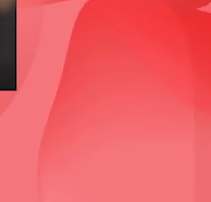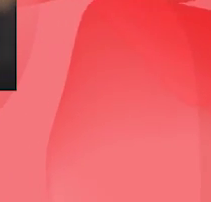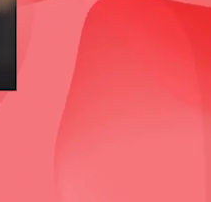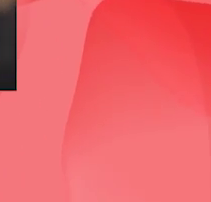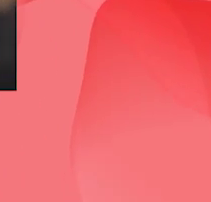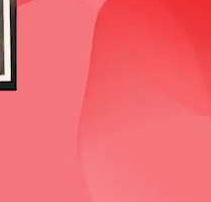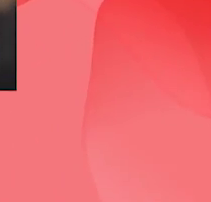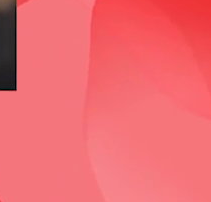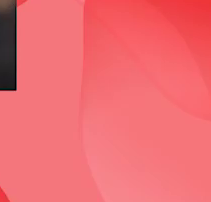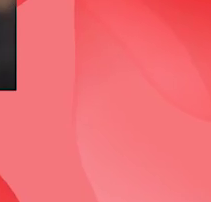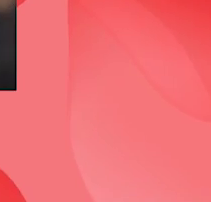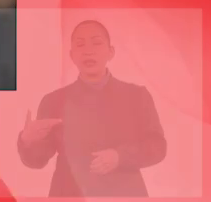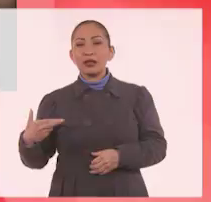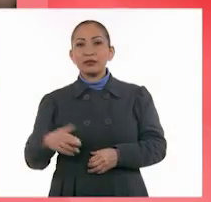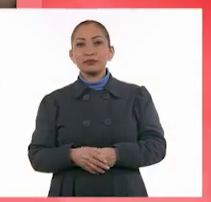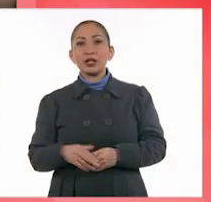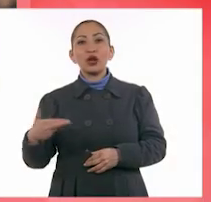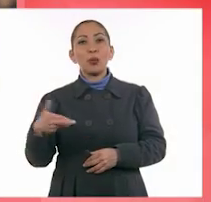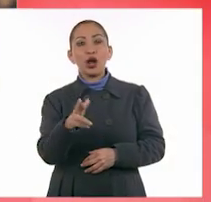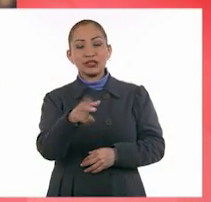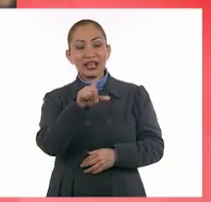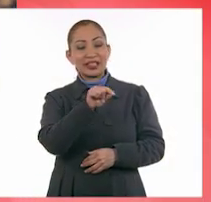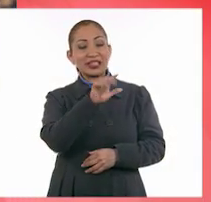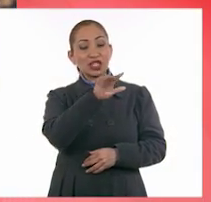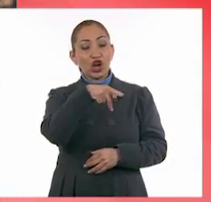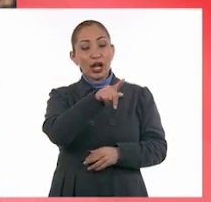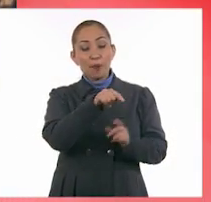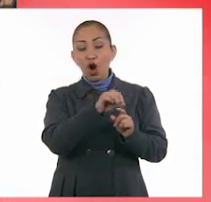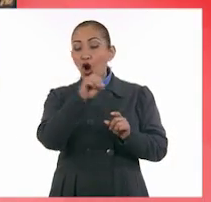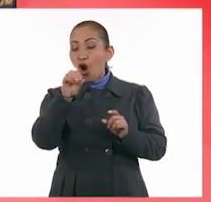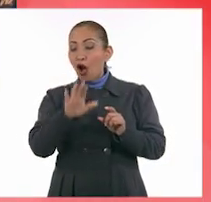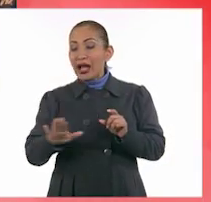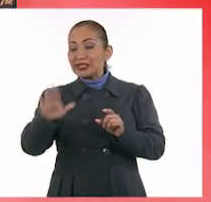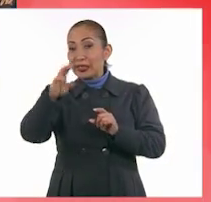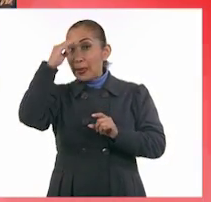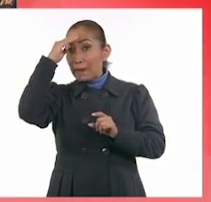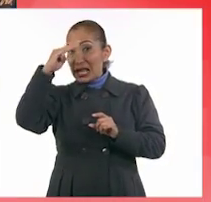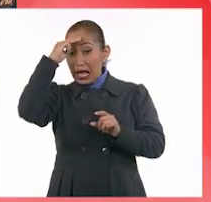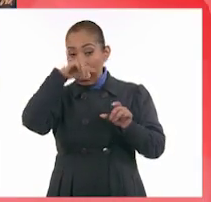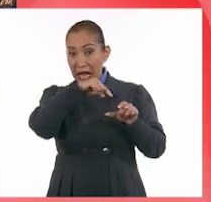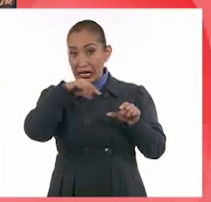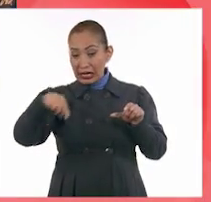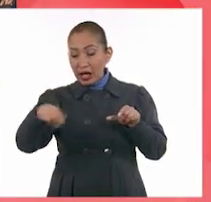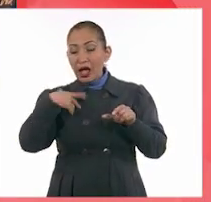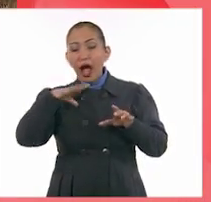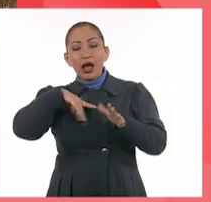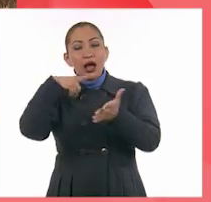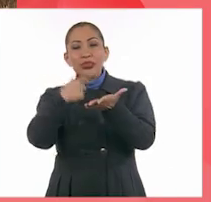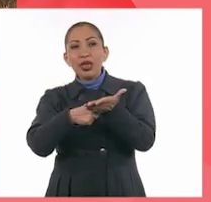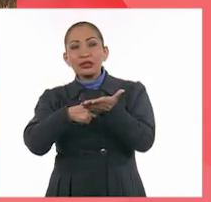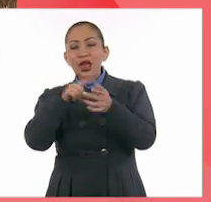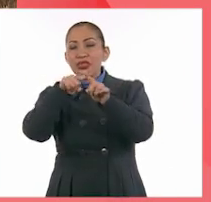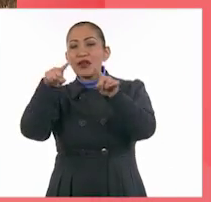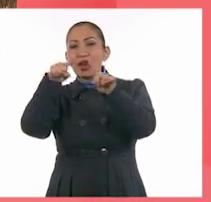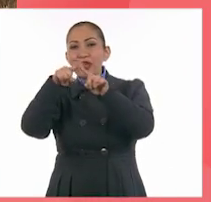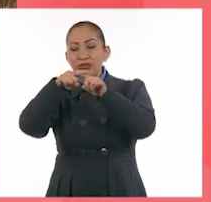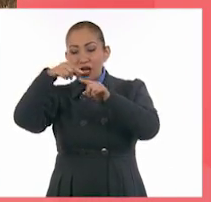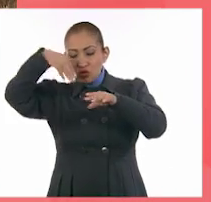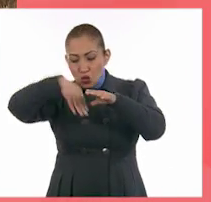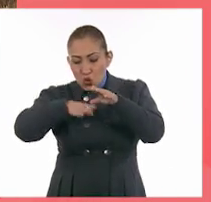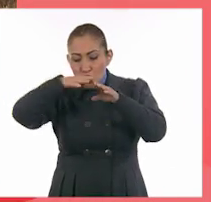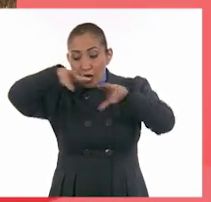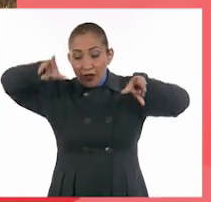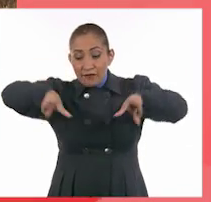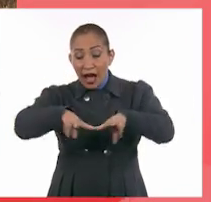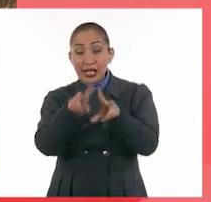La Rumorosa se encuentra a unos 75 kilómetros al oeste de Mexicali. Está compuesta por una serie de cañones y